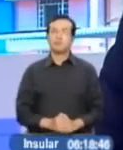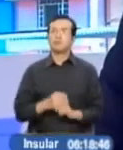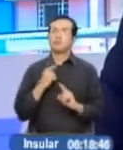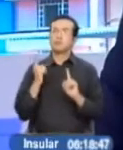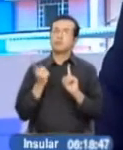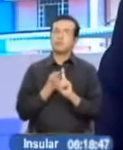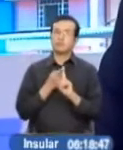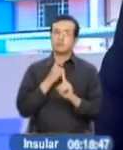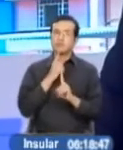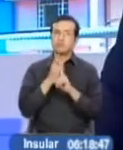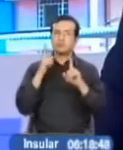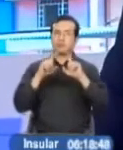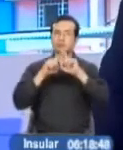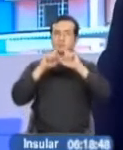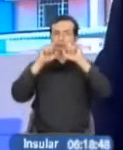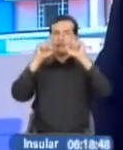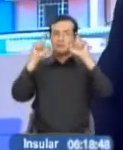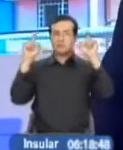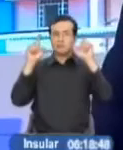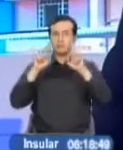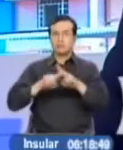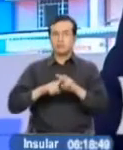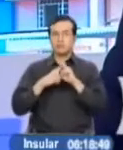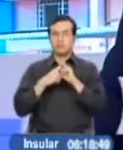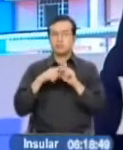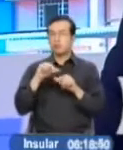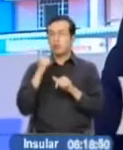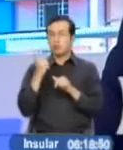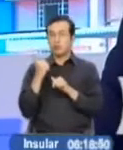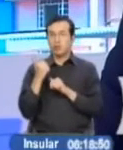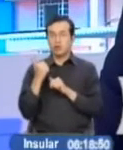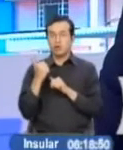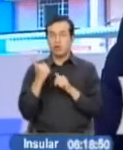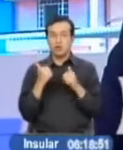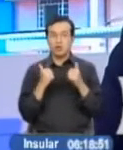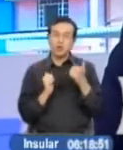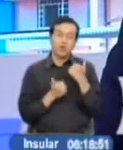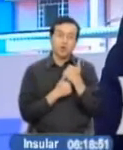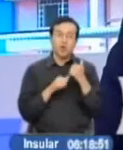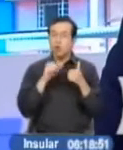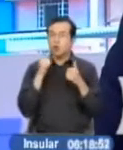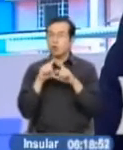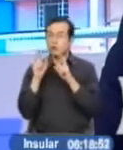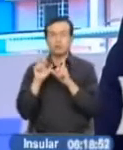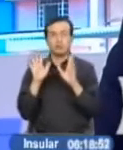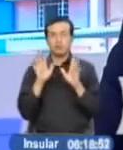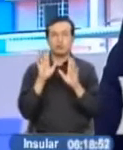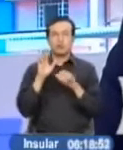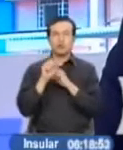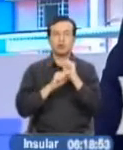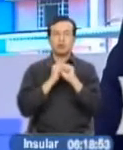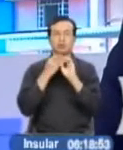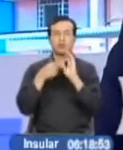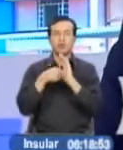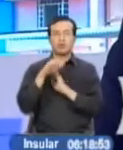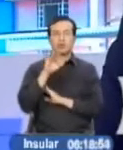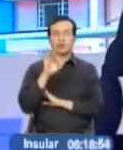Primeramente, nuestra empresa no nació como una tercerizadora. Nació como una empresa en el año